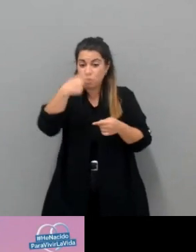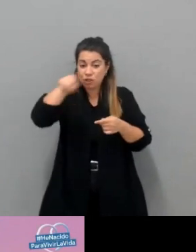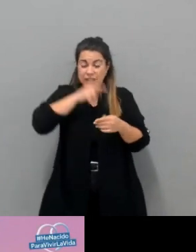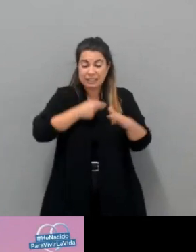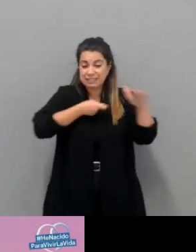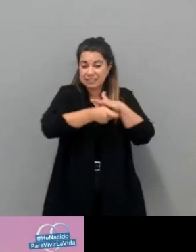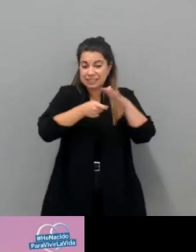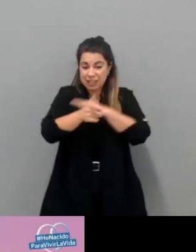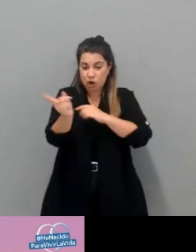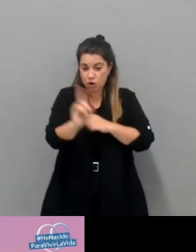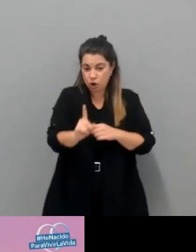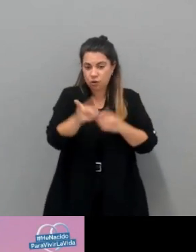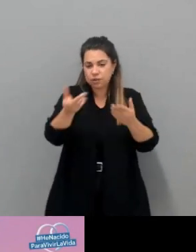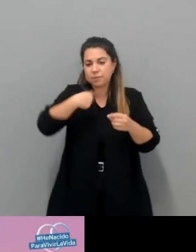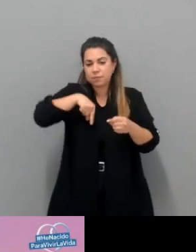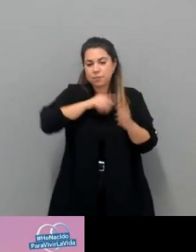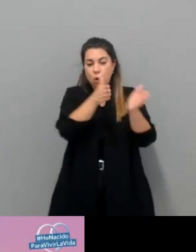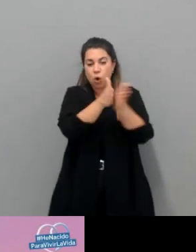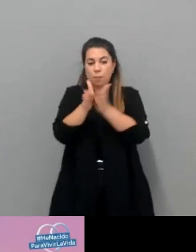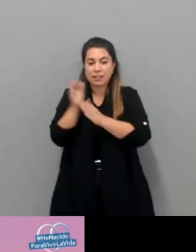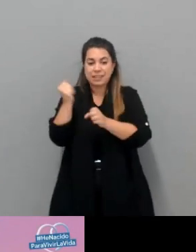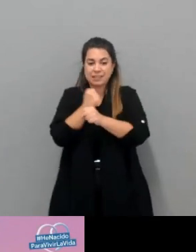las compañeras de trabajo social